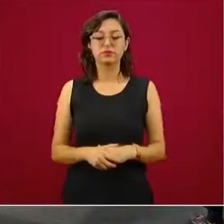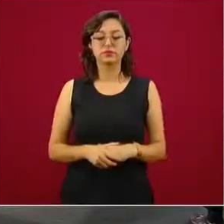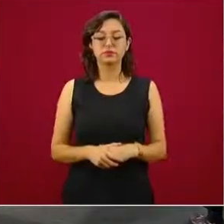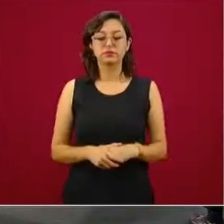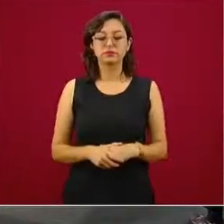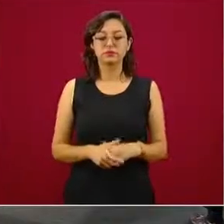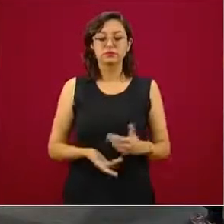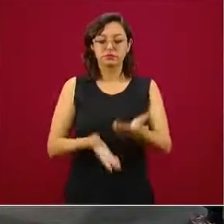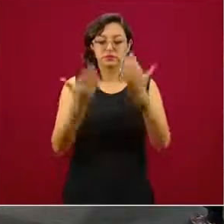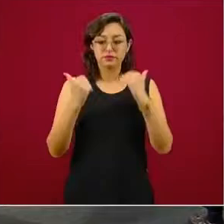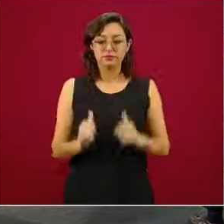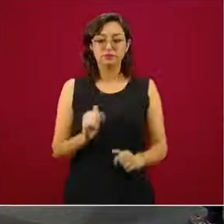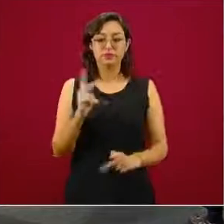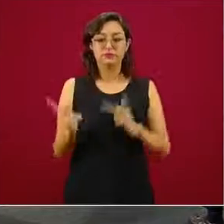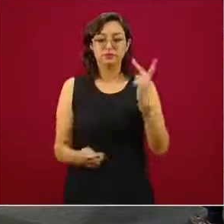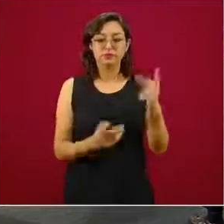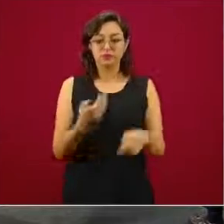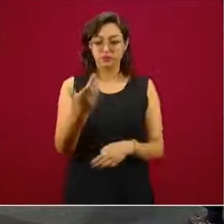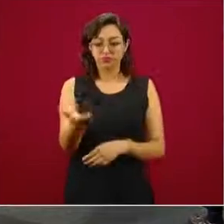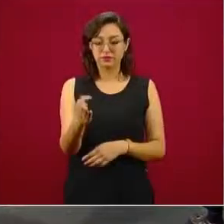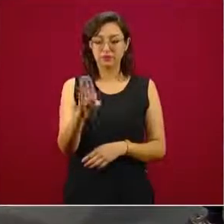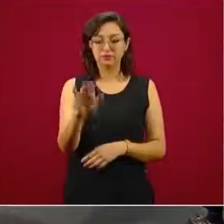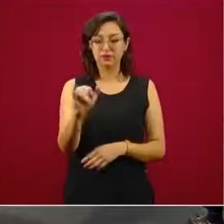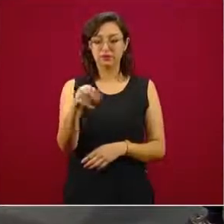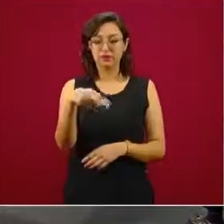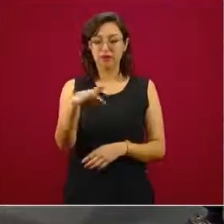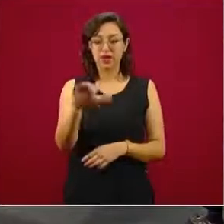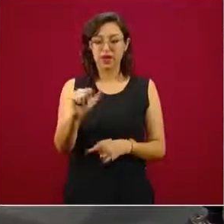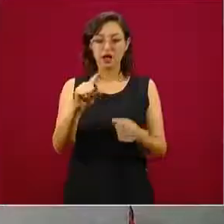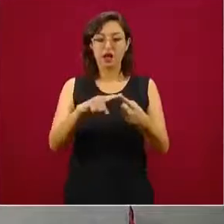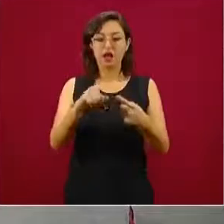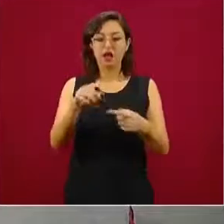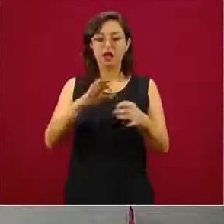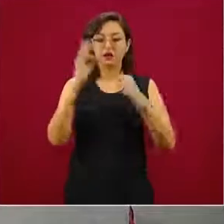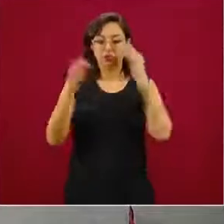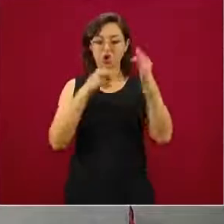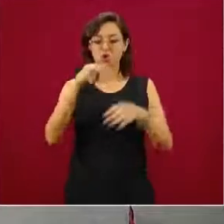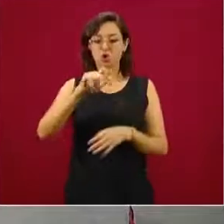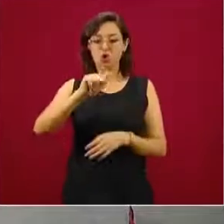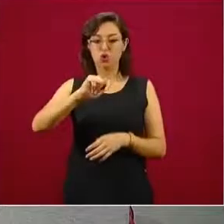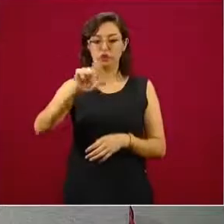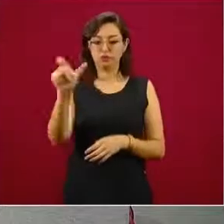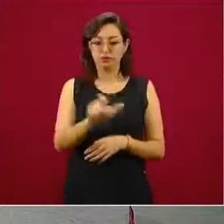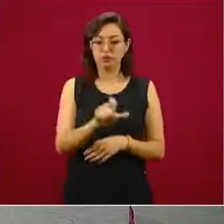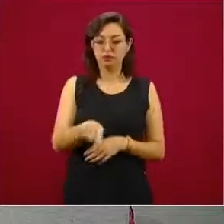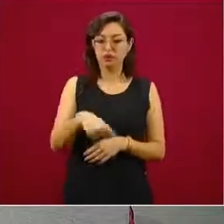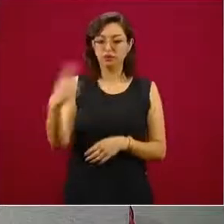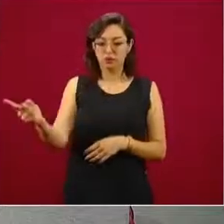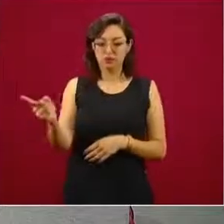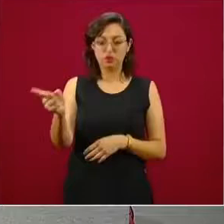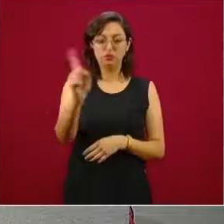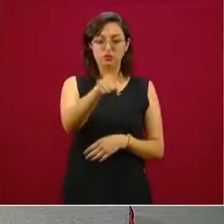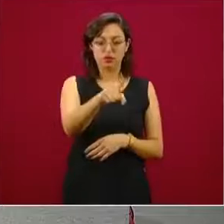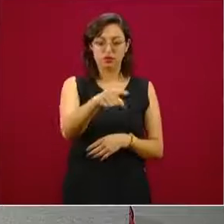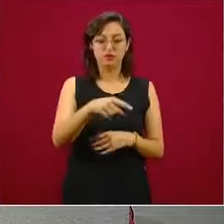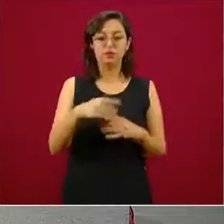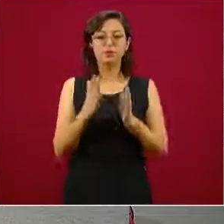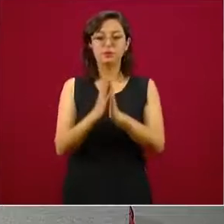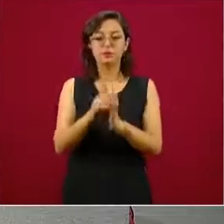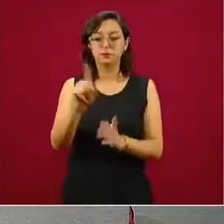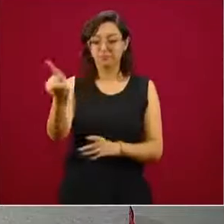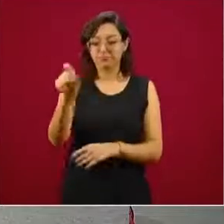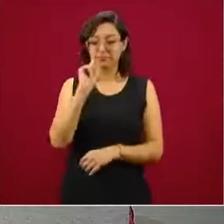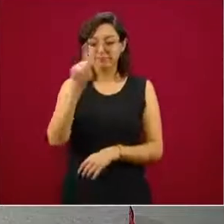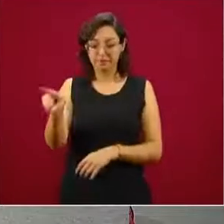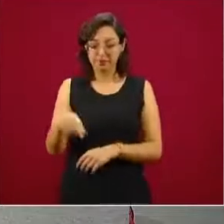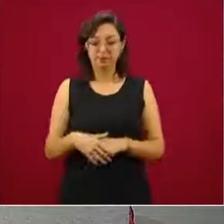Vamos a dar la palabra, Bianca Aguirre, Notimex, usted, Saturnino, usted, le vamos a dar la palabra a usted, por favor, y acá de este